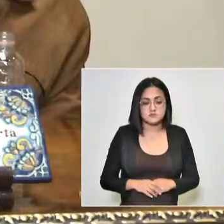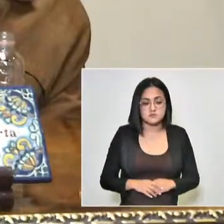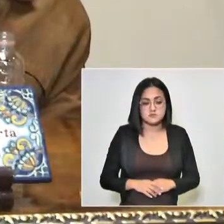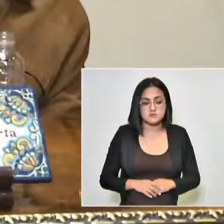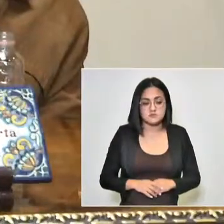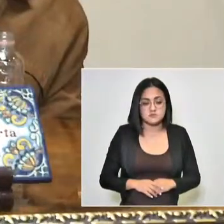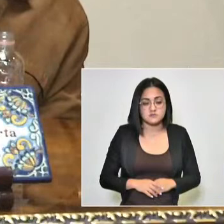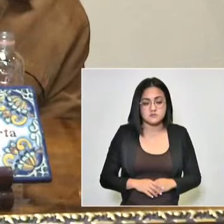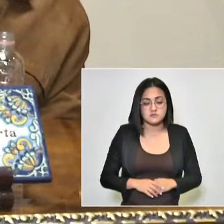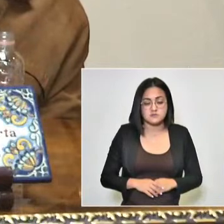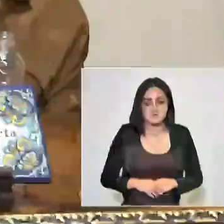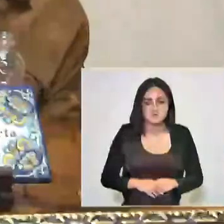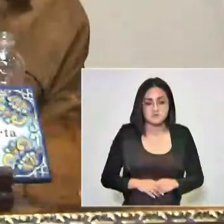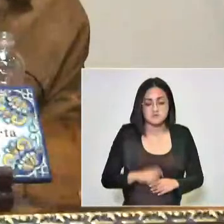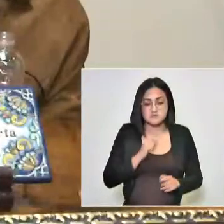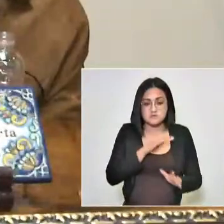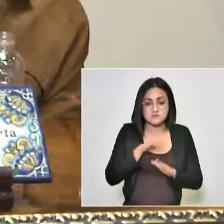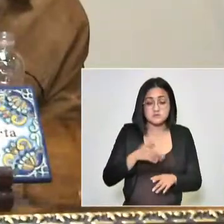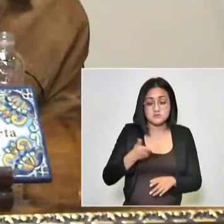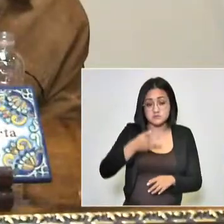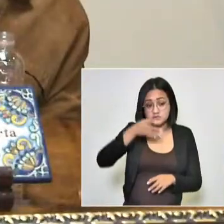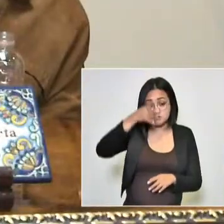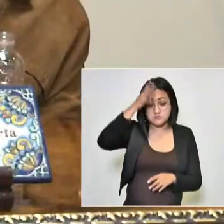En cuanto a cuerpo de bomberos,